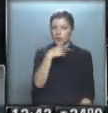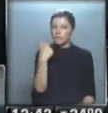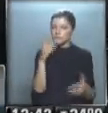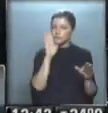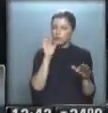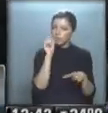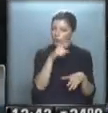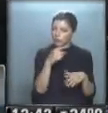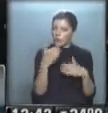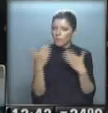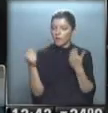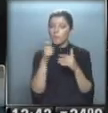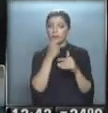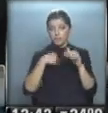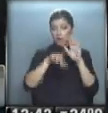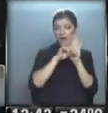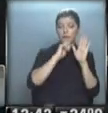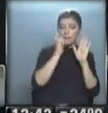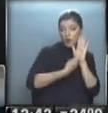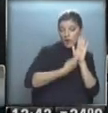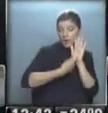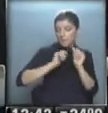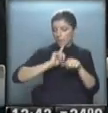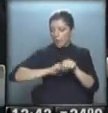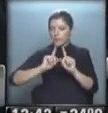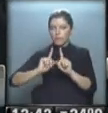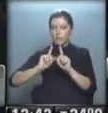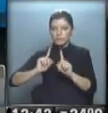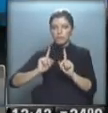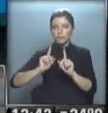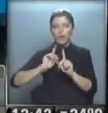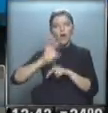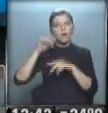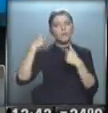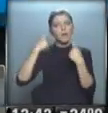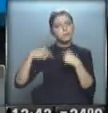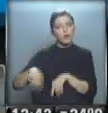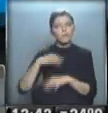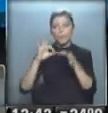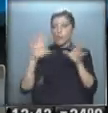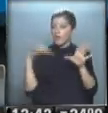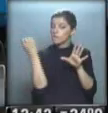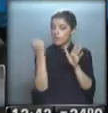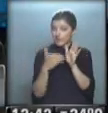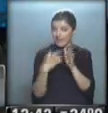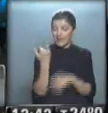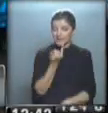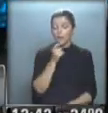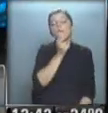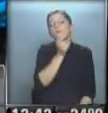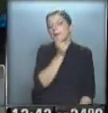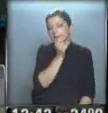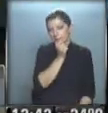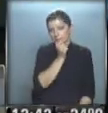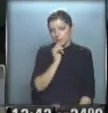capacidad de violar la ley por un lado y por el otro lado tener algunos elementos de democracia muy importantes, como es, por ejemplo, el